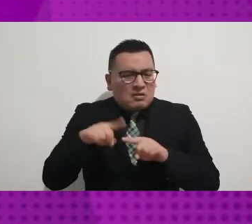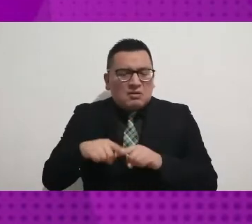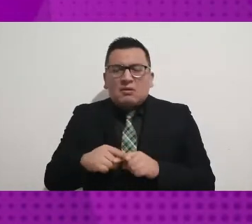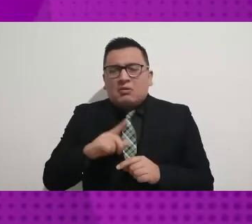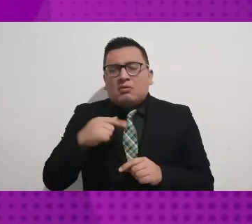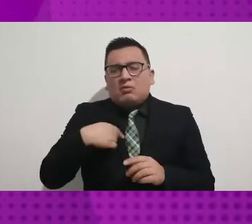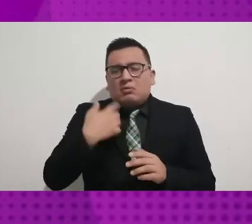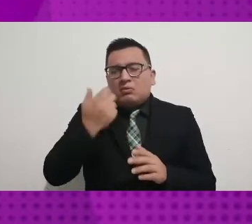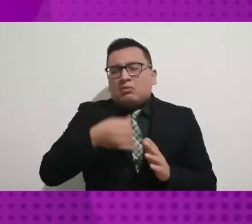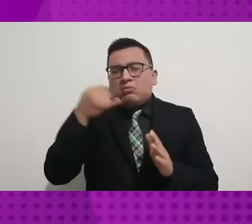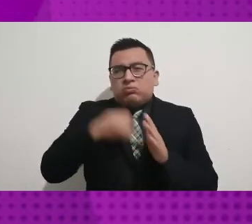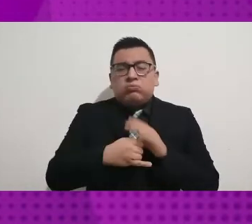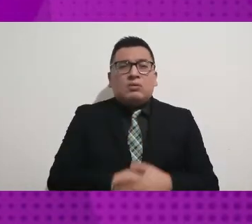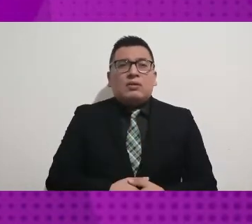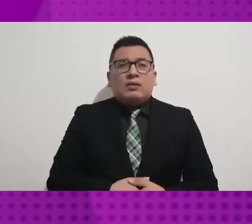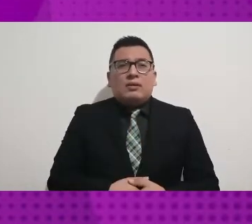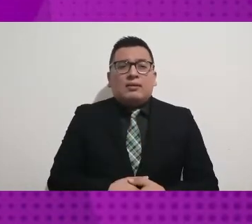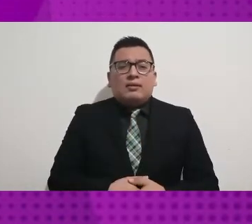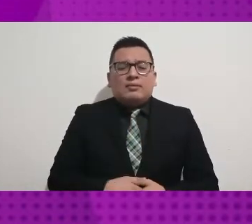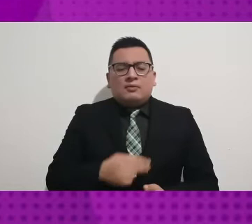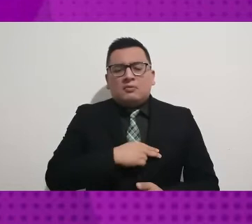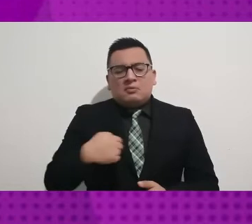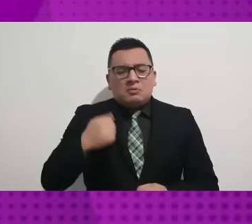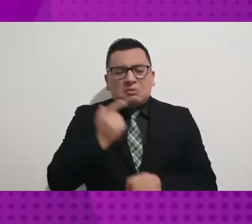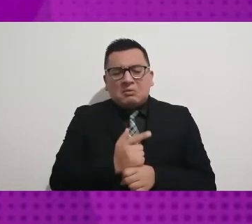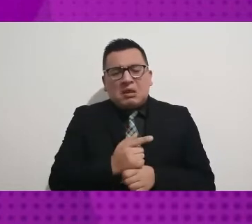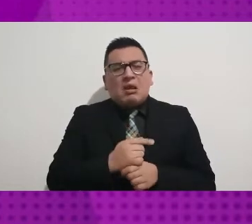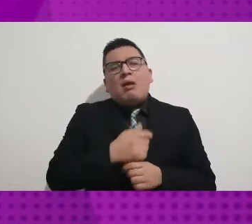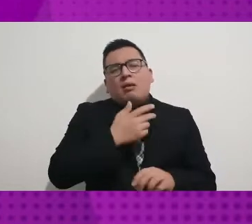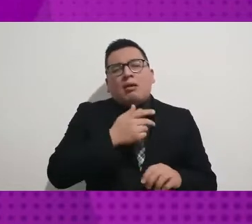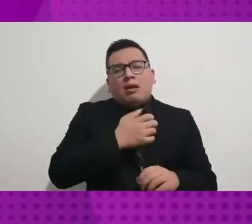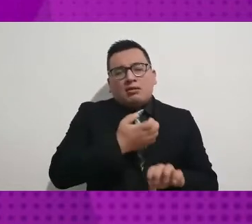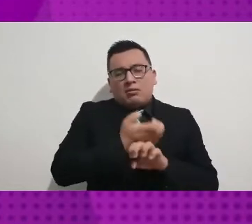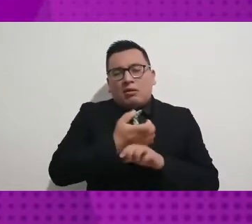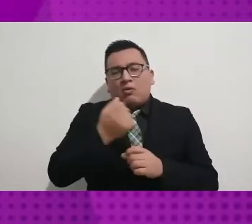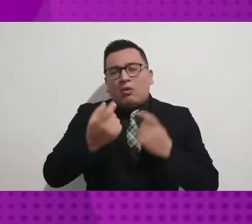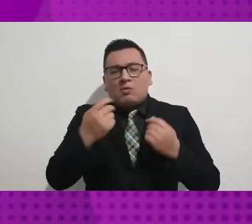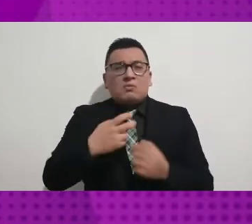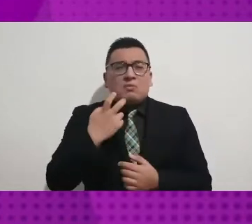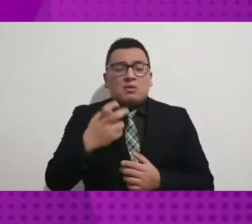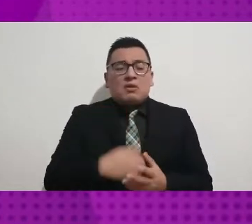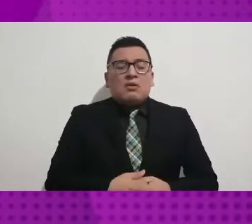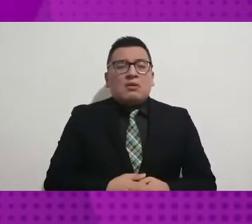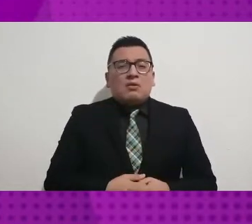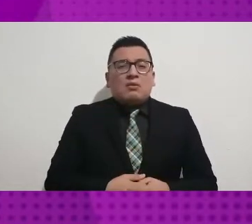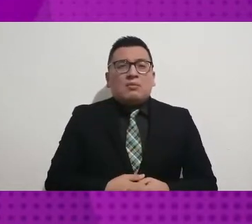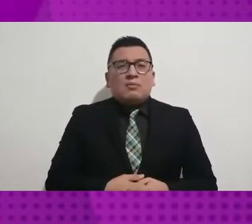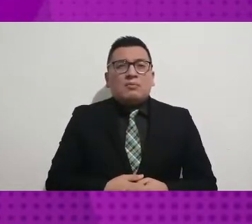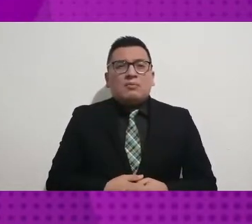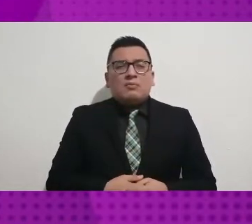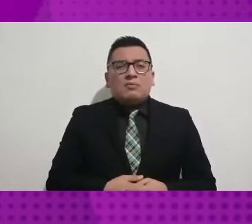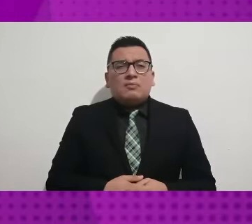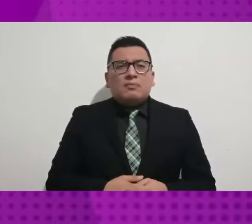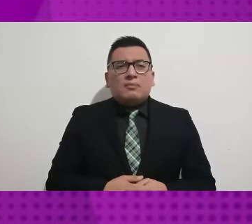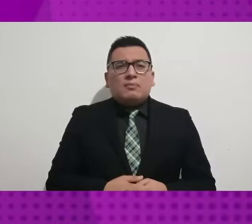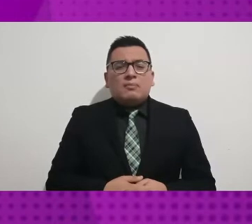algunas peculiaridades que me gustaría también abundar en ello y que las encontramos en algunas entidades federativas, ¿no? Entonces, en ese sentido,